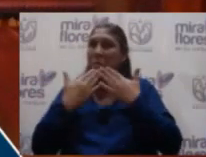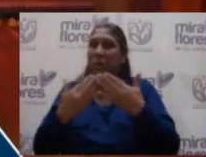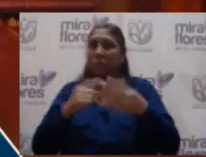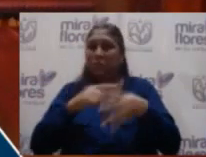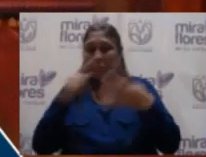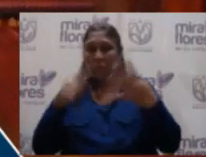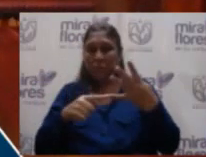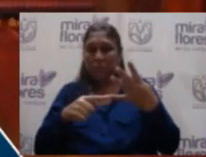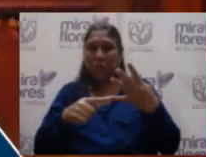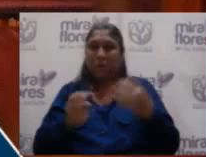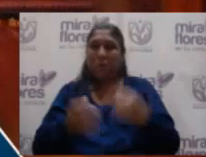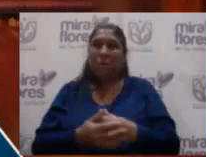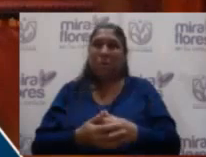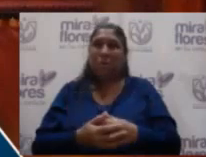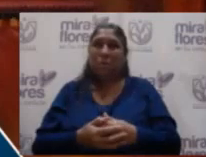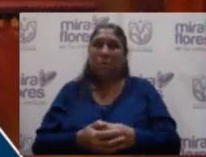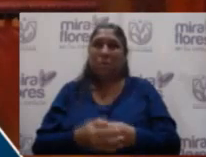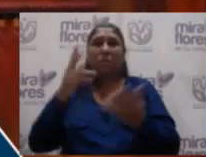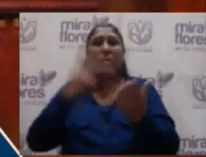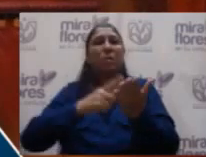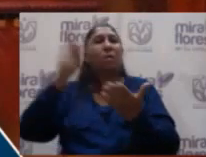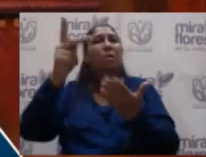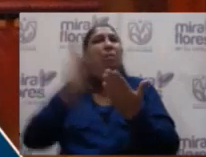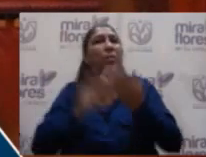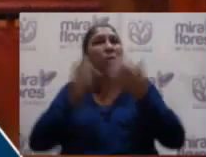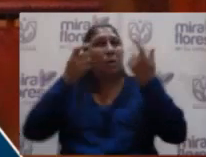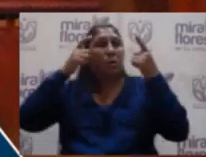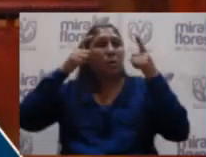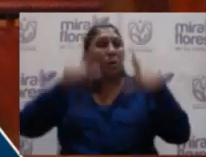siguiente punto. Proyecto de acuerdo de